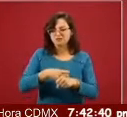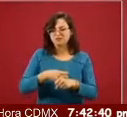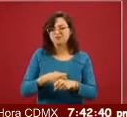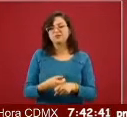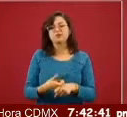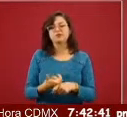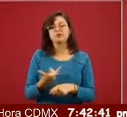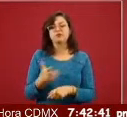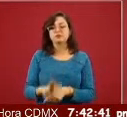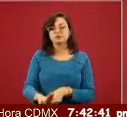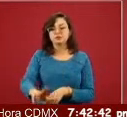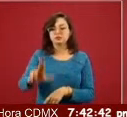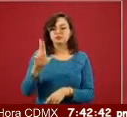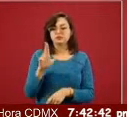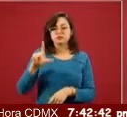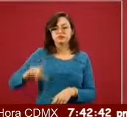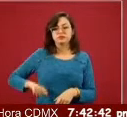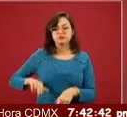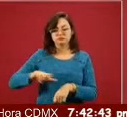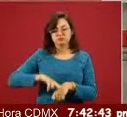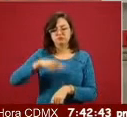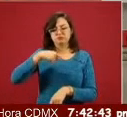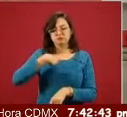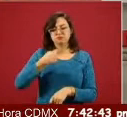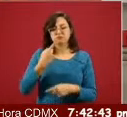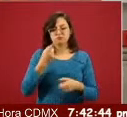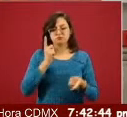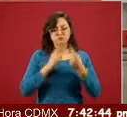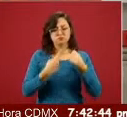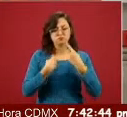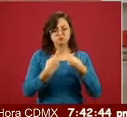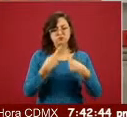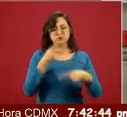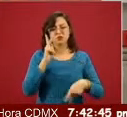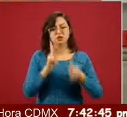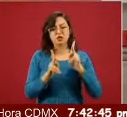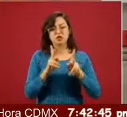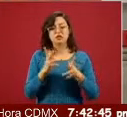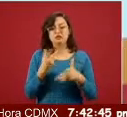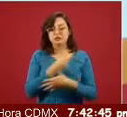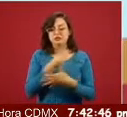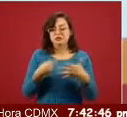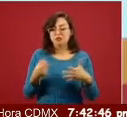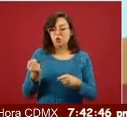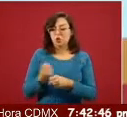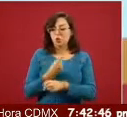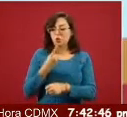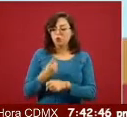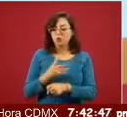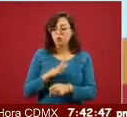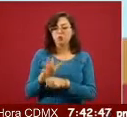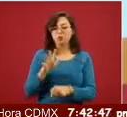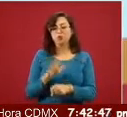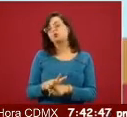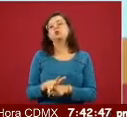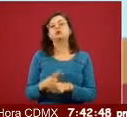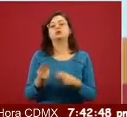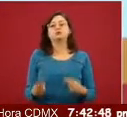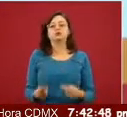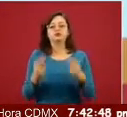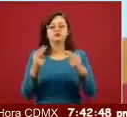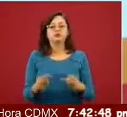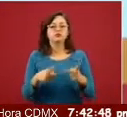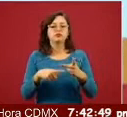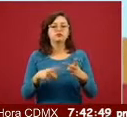el martes platiqué con el gobernador Ordaz y platicábamos sobre oportunidades, por ejemplo, en centros comerciales, en